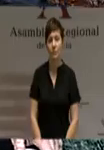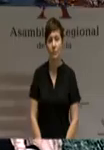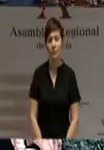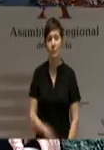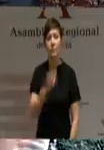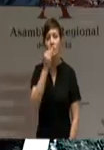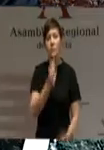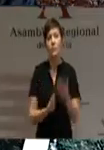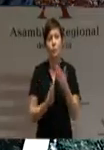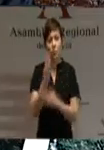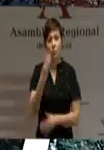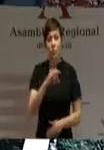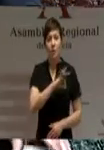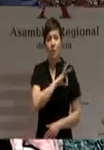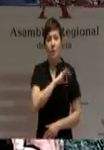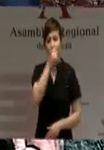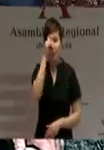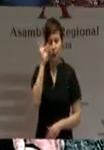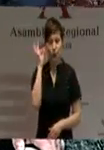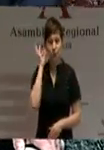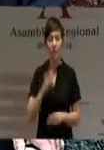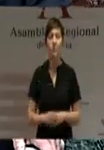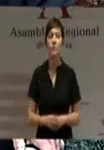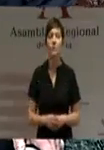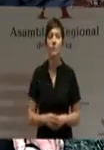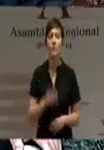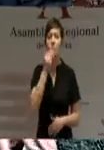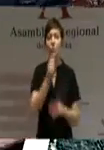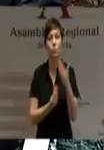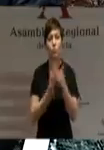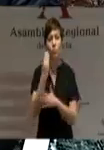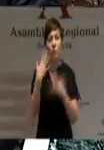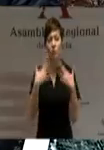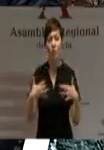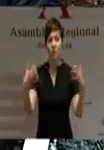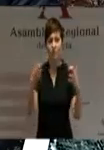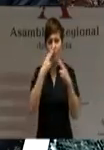Buenos días, señorías. Buenos días también al público asistente.